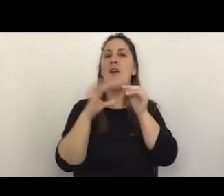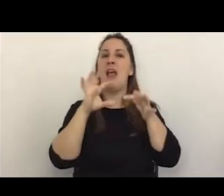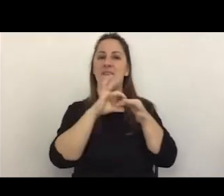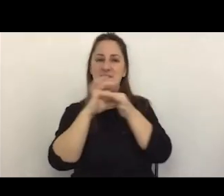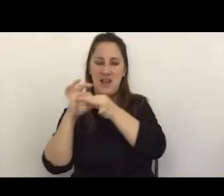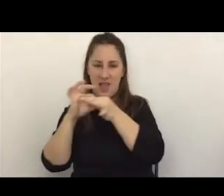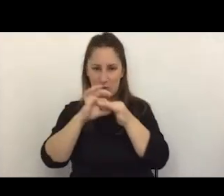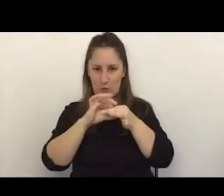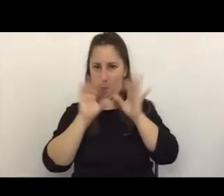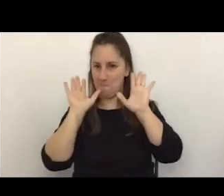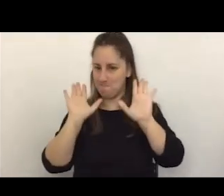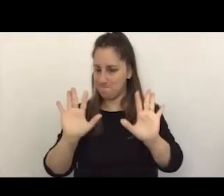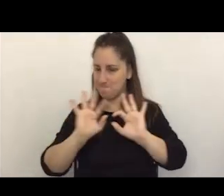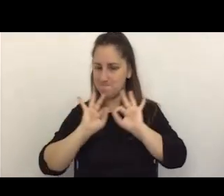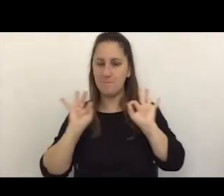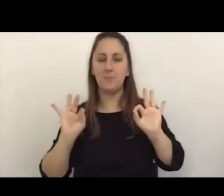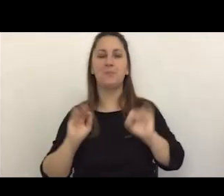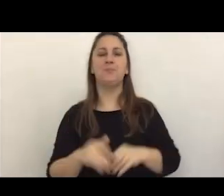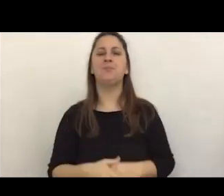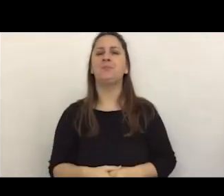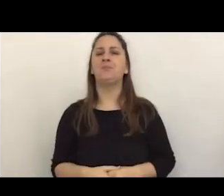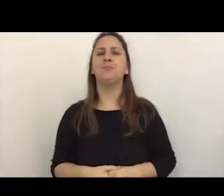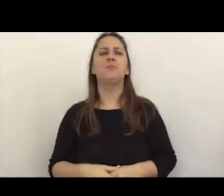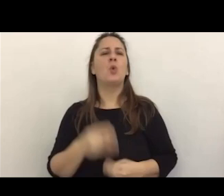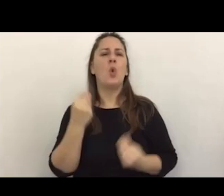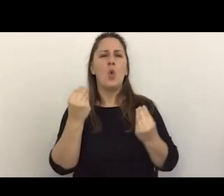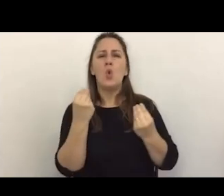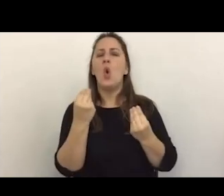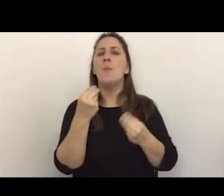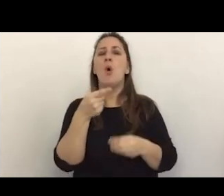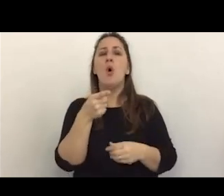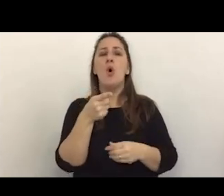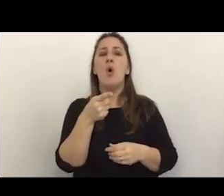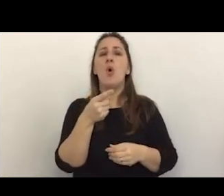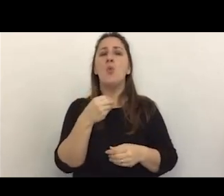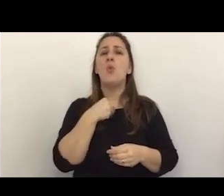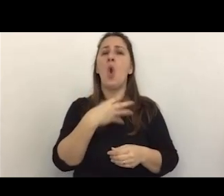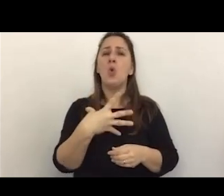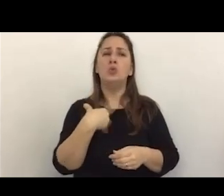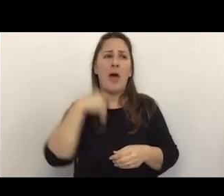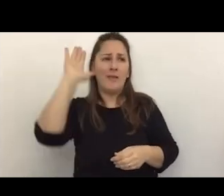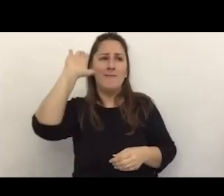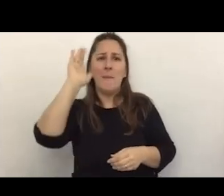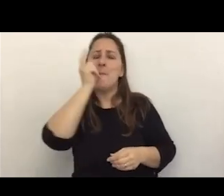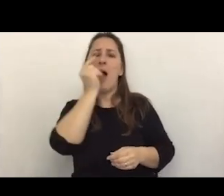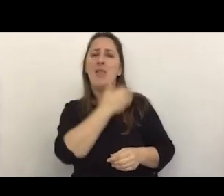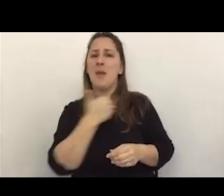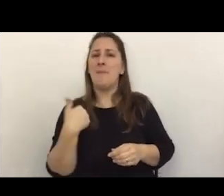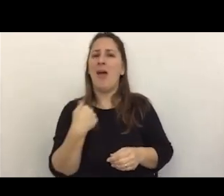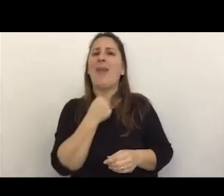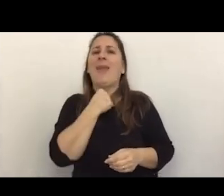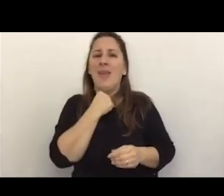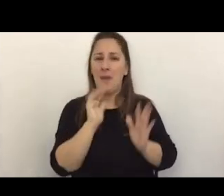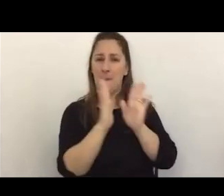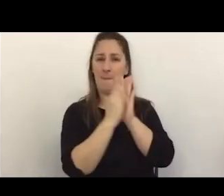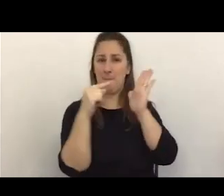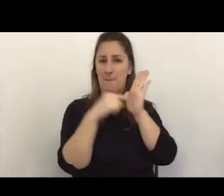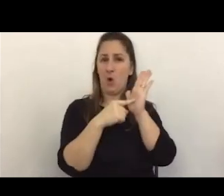bien. ¿Y cómo se regula esta voluntad procreacional en el Código Civil y